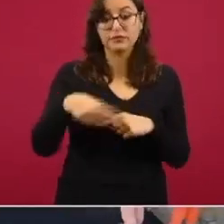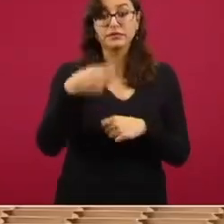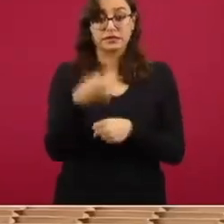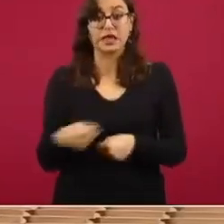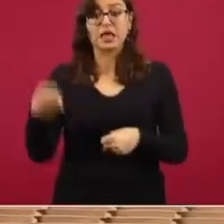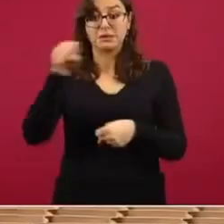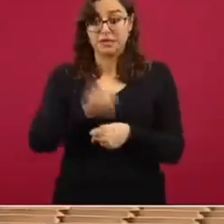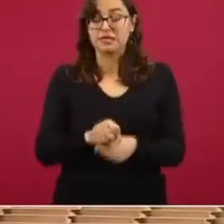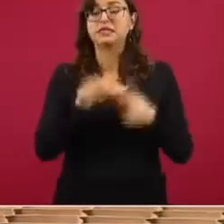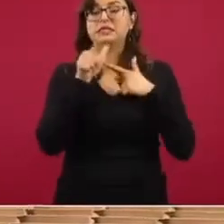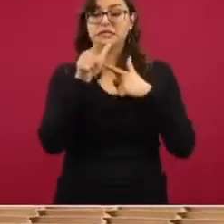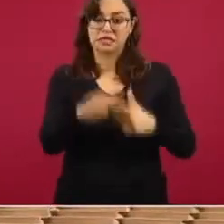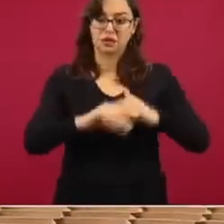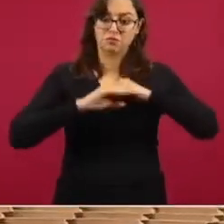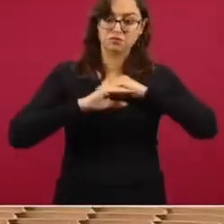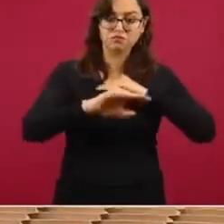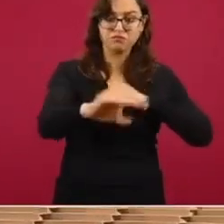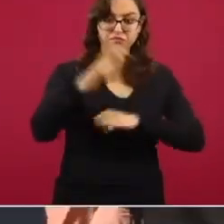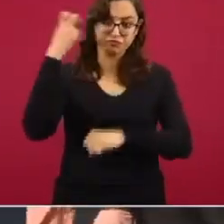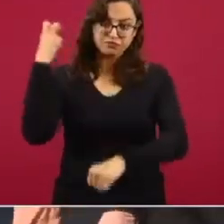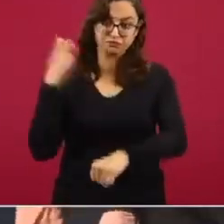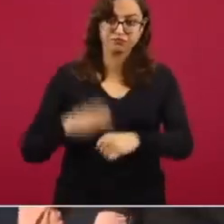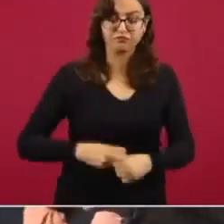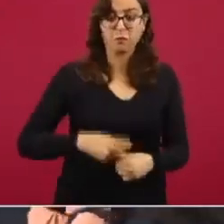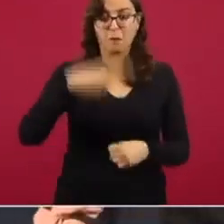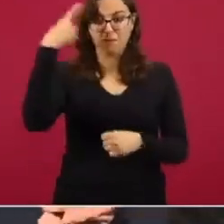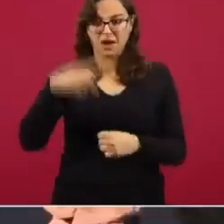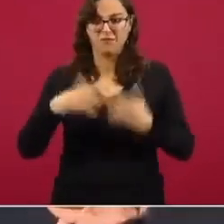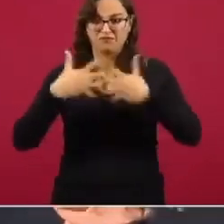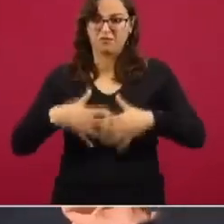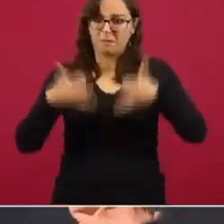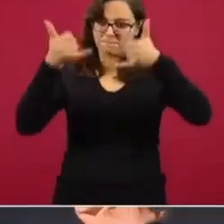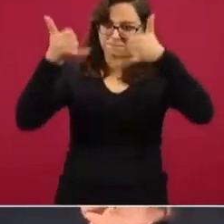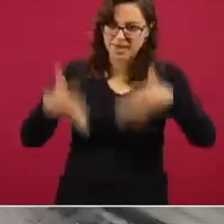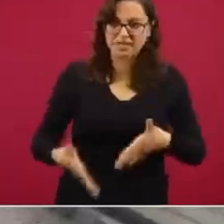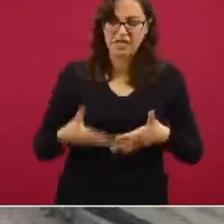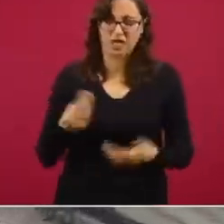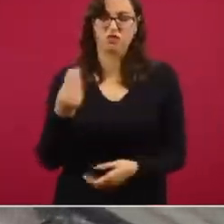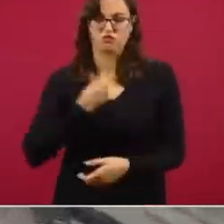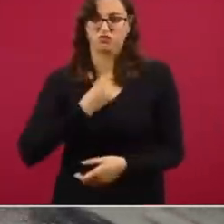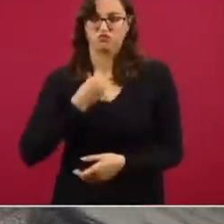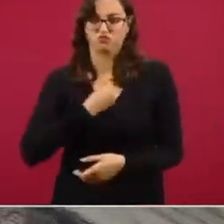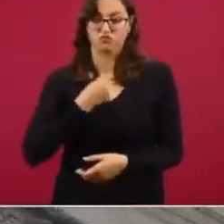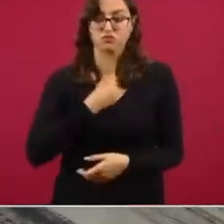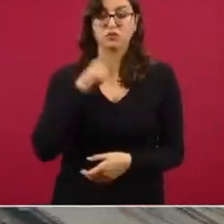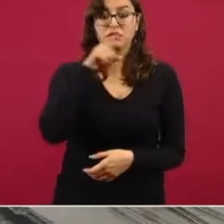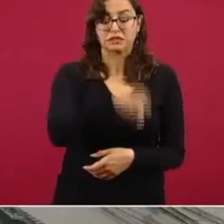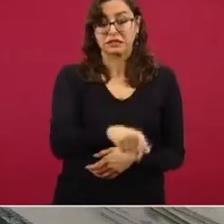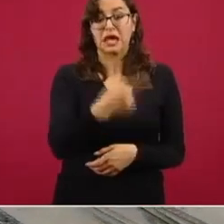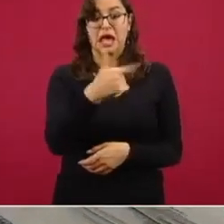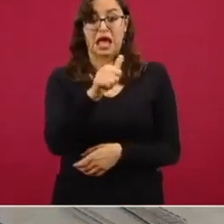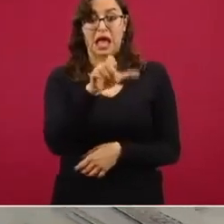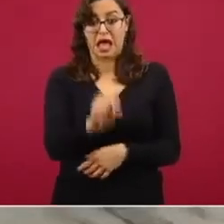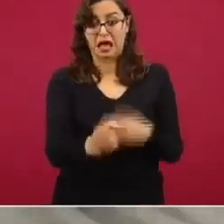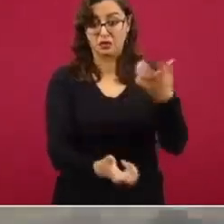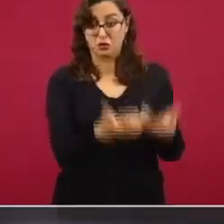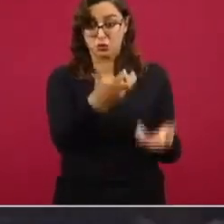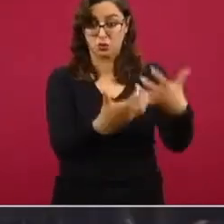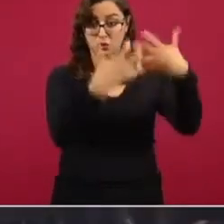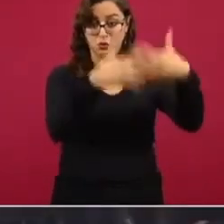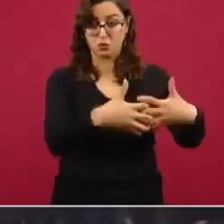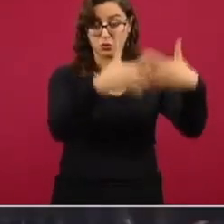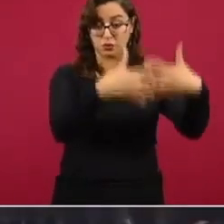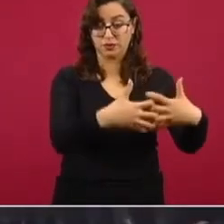la colocación de base para pavimento asfáltico para manejo industrial en las inmediaciones donde estará el quemador de gases y la planta primaria.